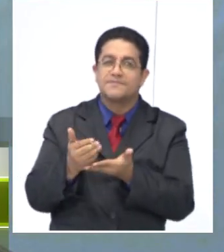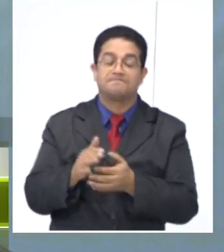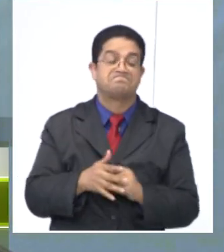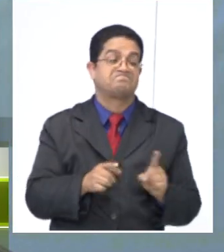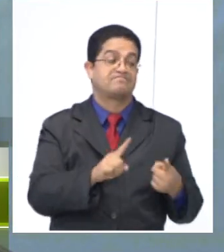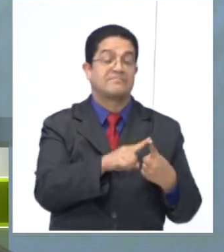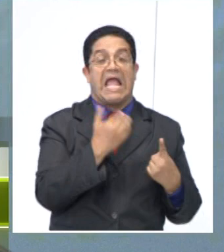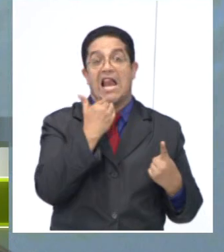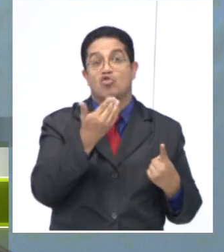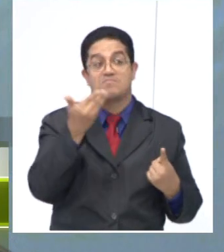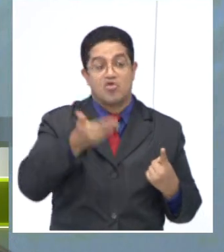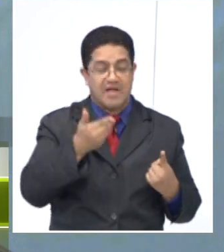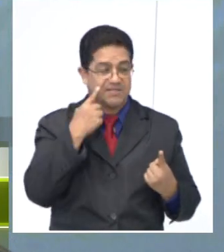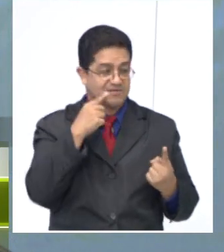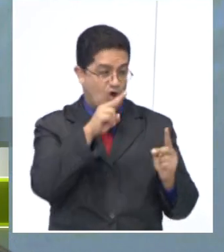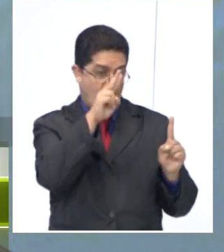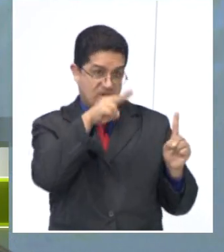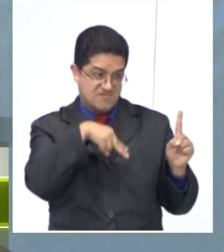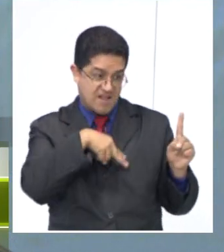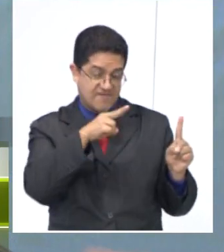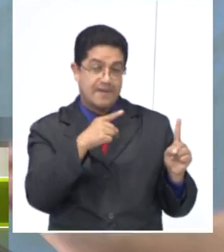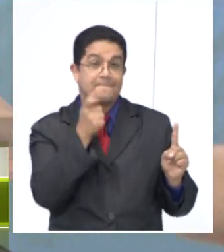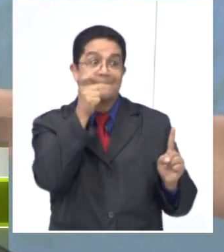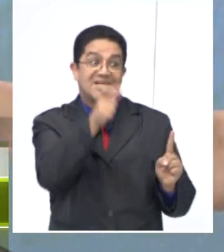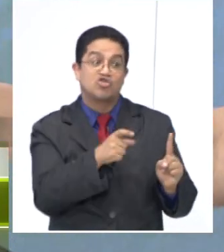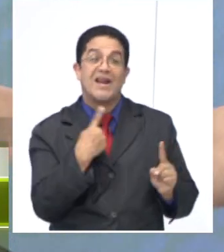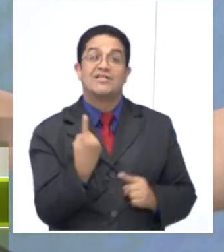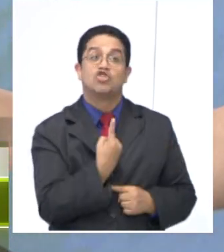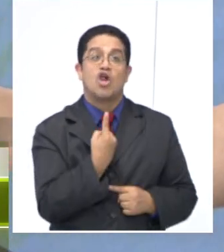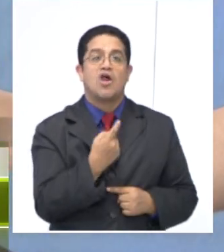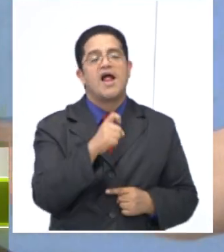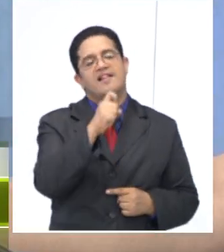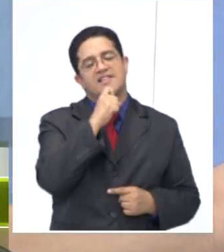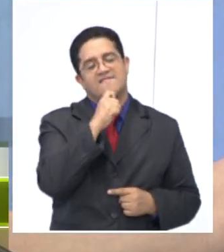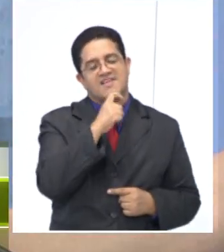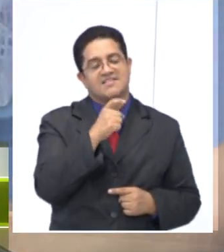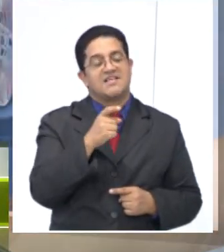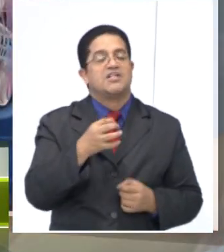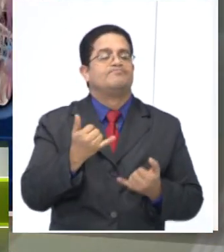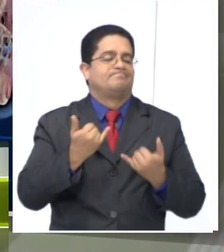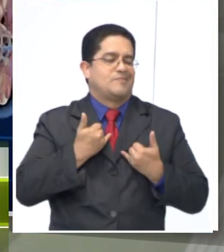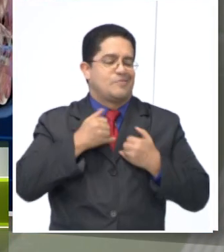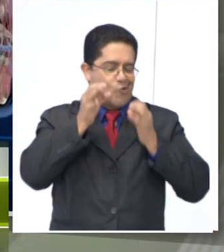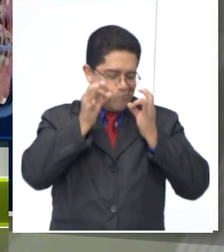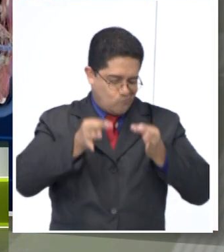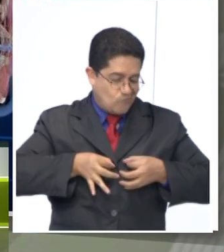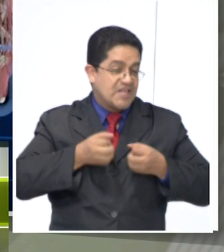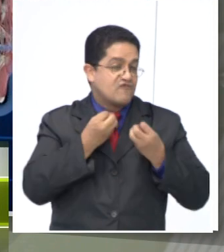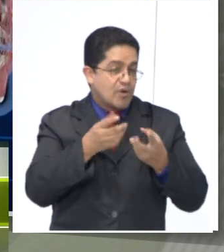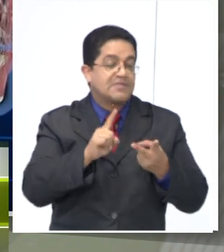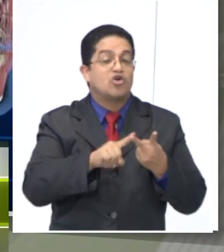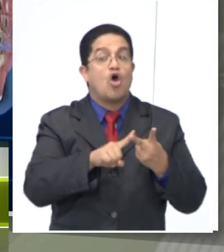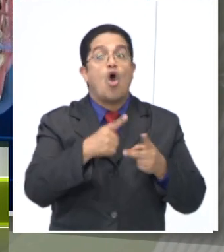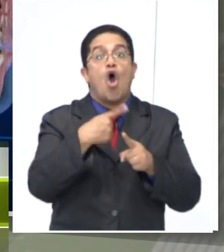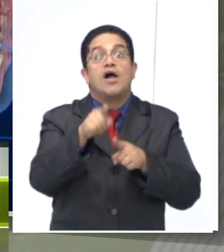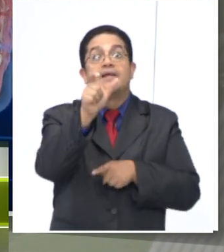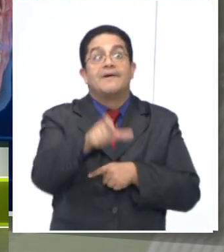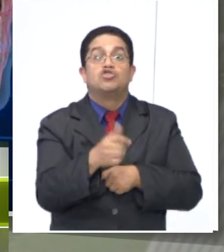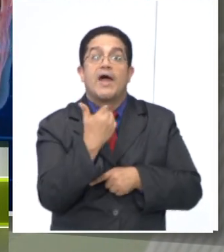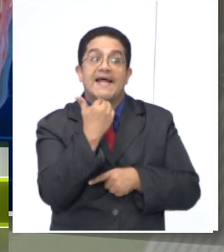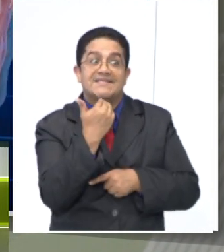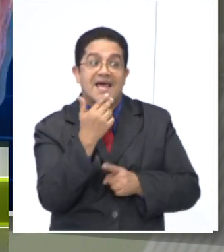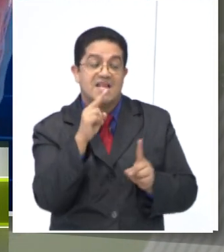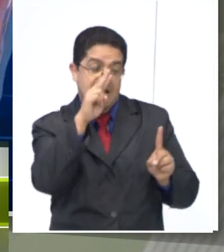esenciales, ver al paciente, observar si el paciente está solo, es más difícil que el paciente mismo dé su información, pero si hay alguien cercano